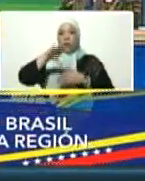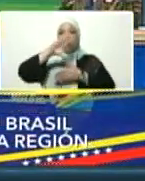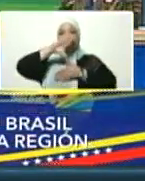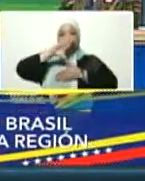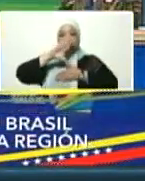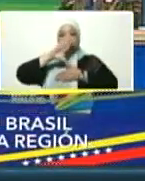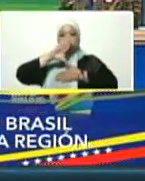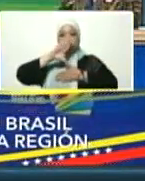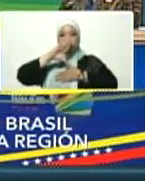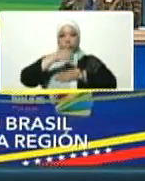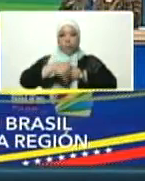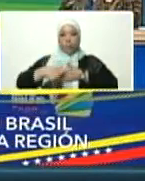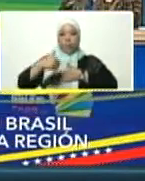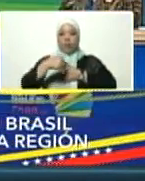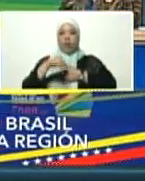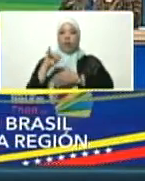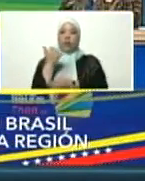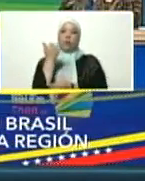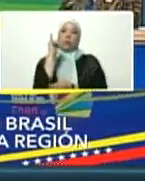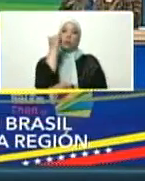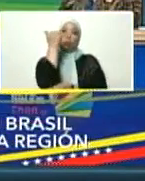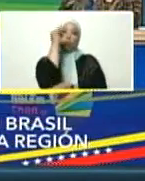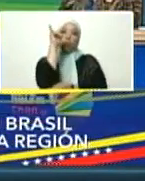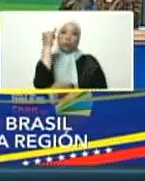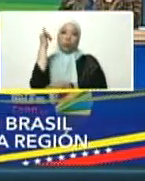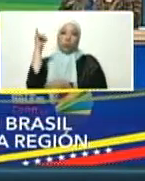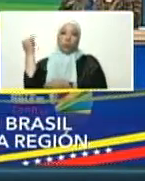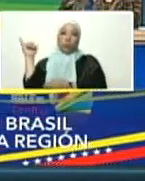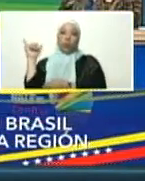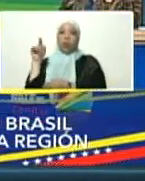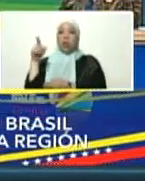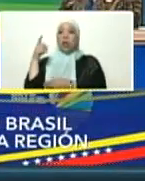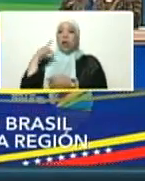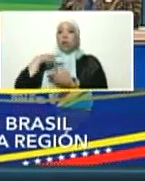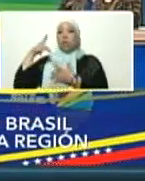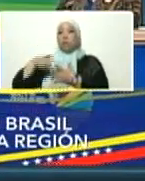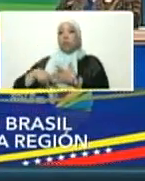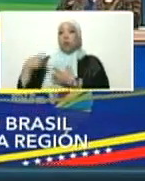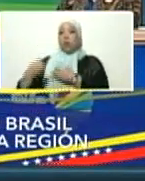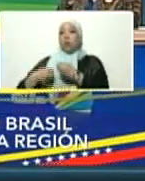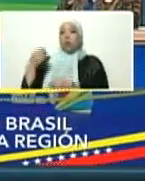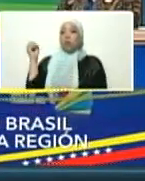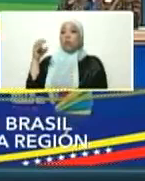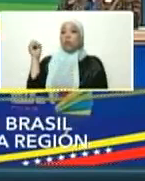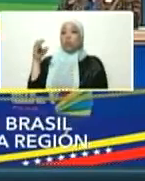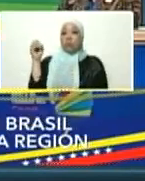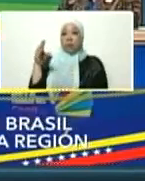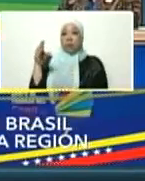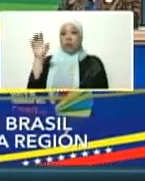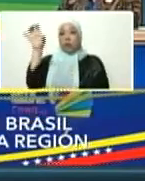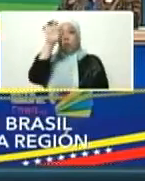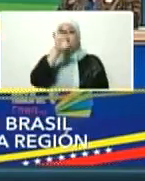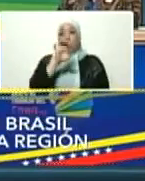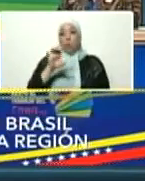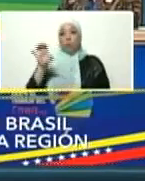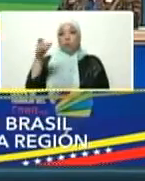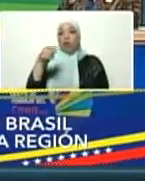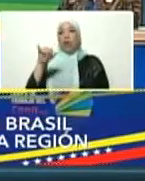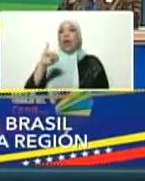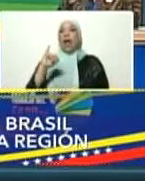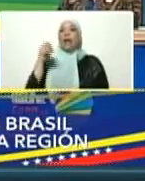Ahí vemos a Lula proponiendo una inmediata, urgente cumbre de los países que somos